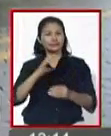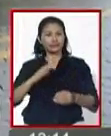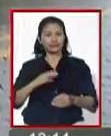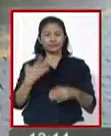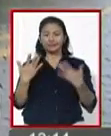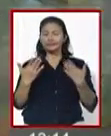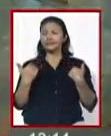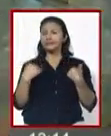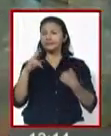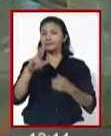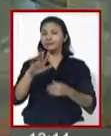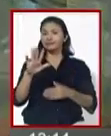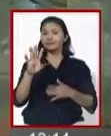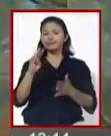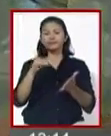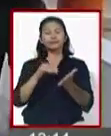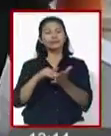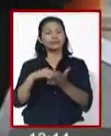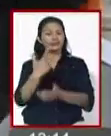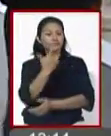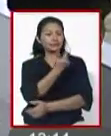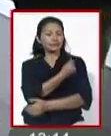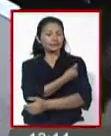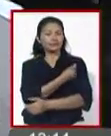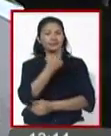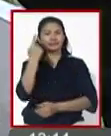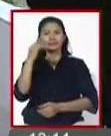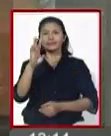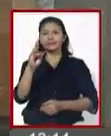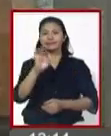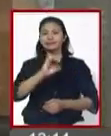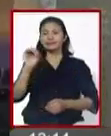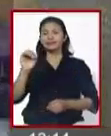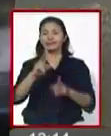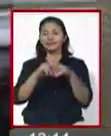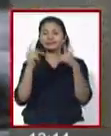el momento ya son más de 34.000 dosis que fueron inyectadas, un 70% en el departamento.